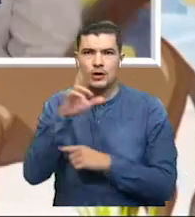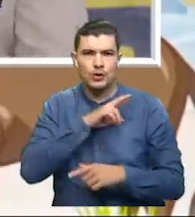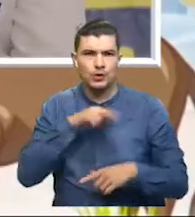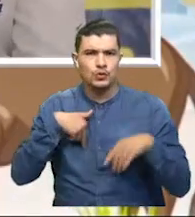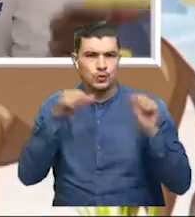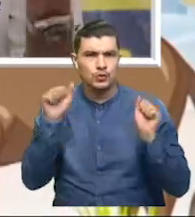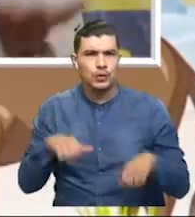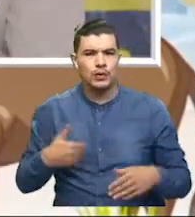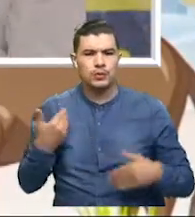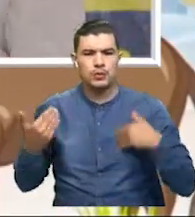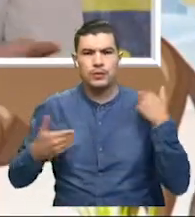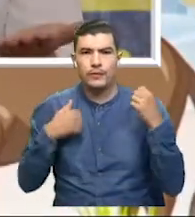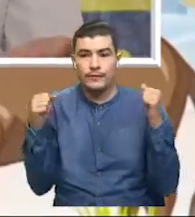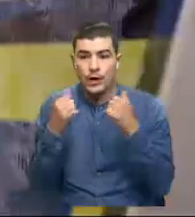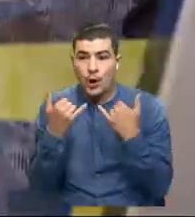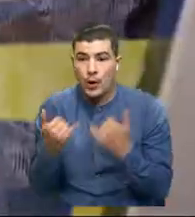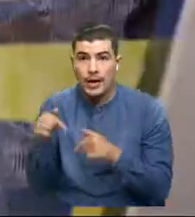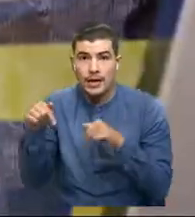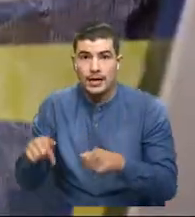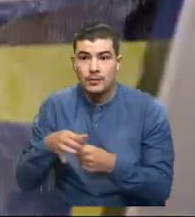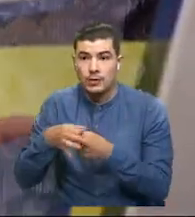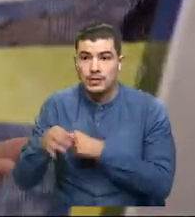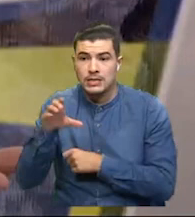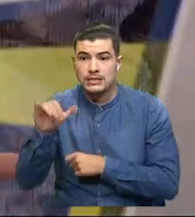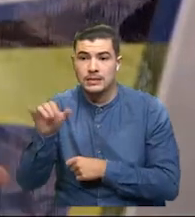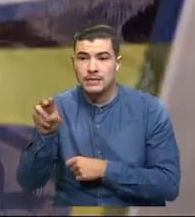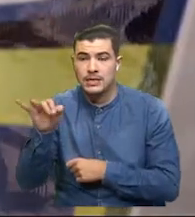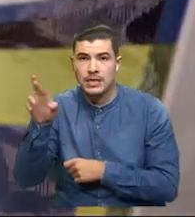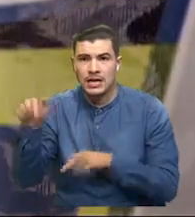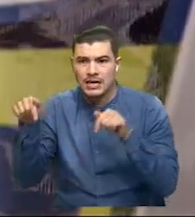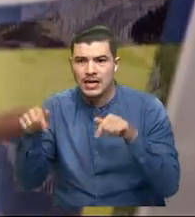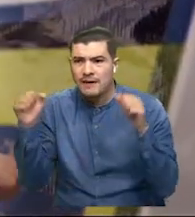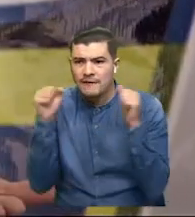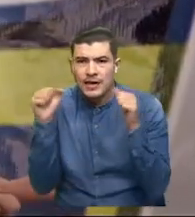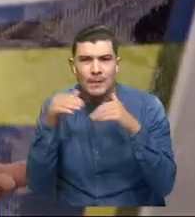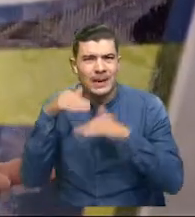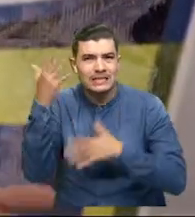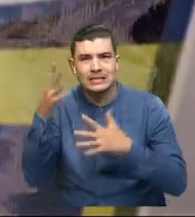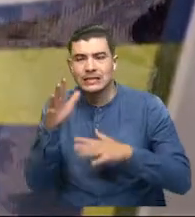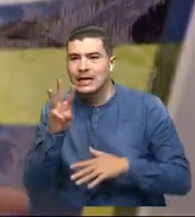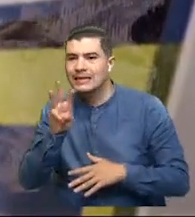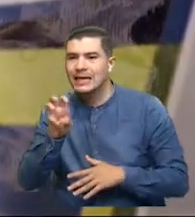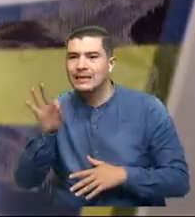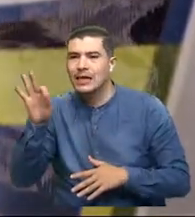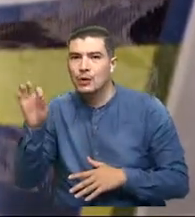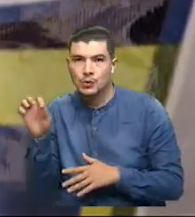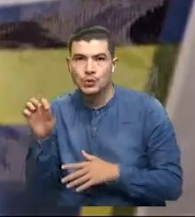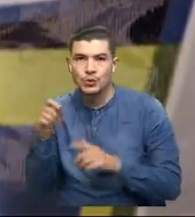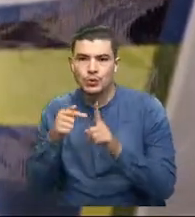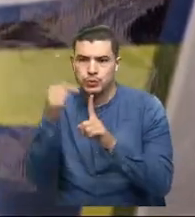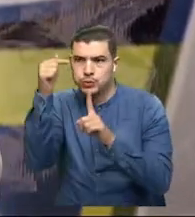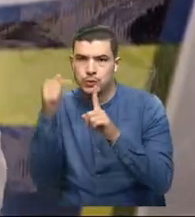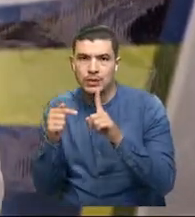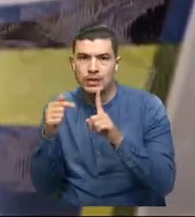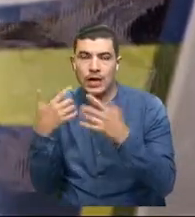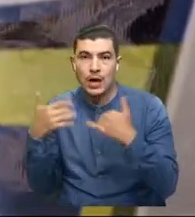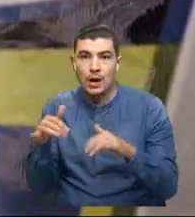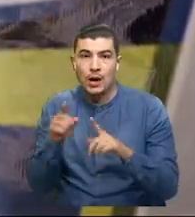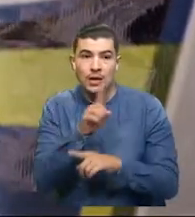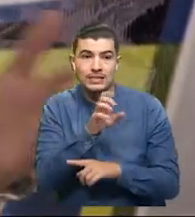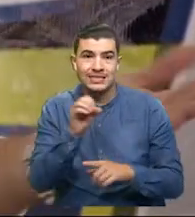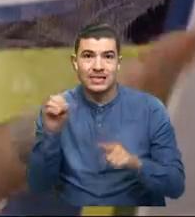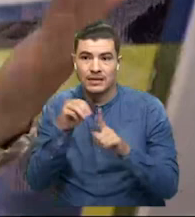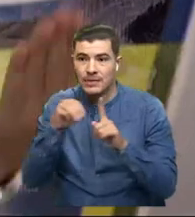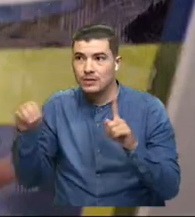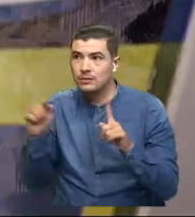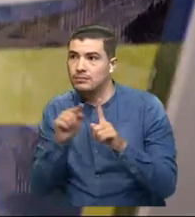del Magdalena Medio como el que tenemos aquí en Cimitarra, este frío de cerca de 38 grados y poder ascender de 100 metros sobre el nivel